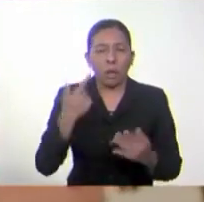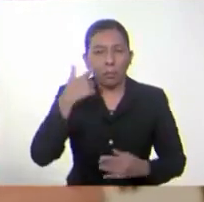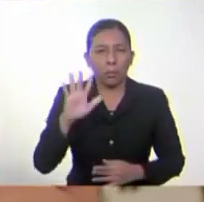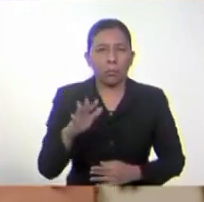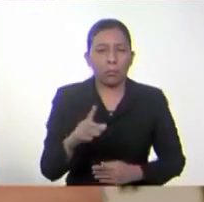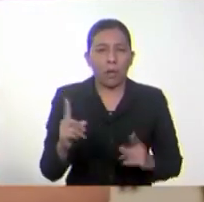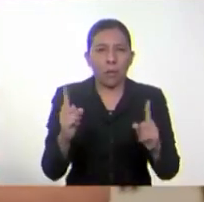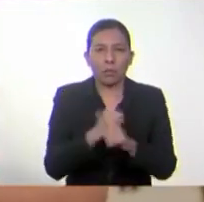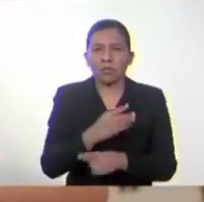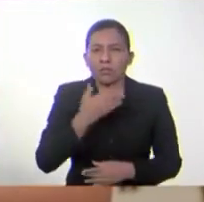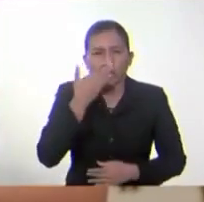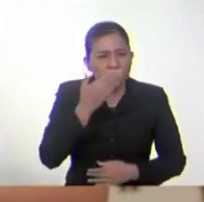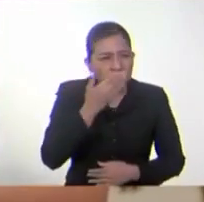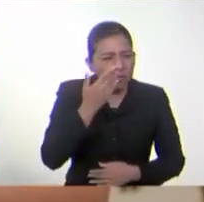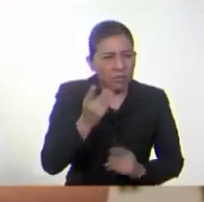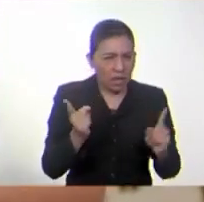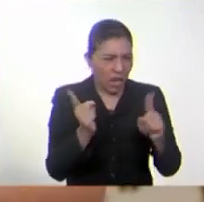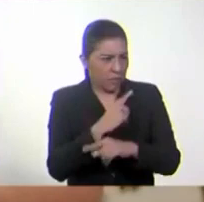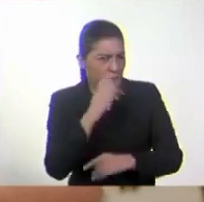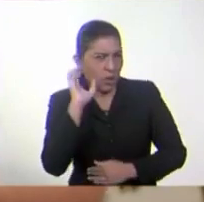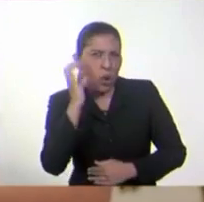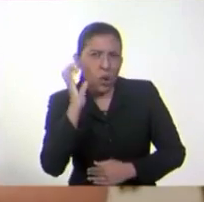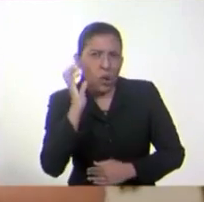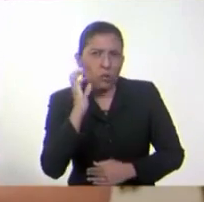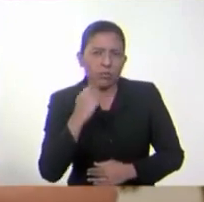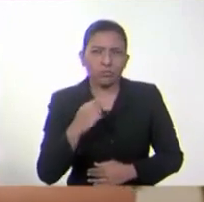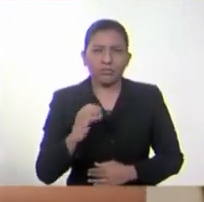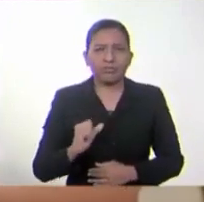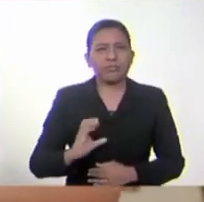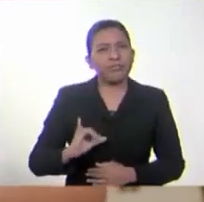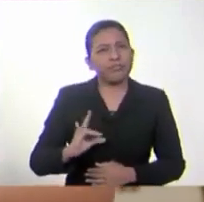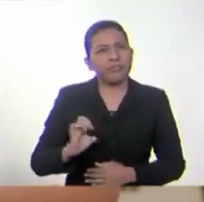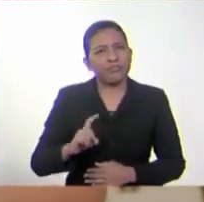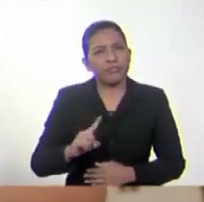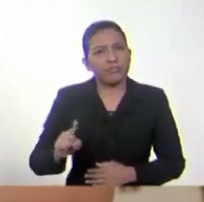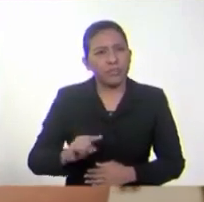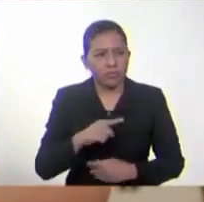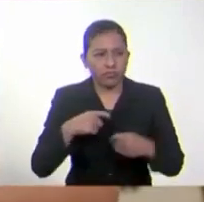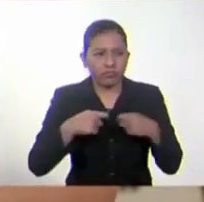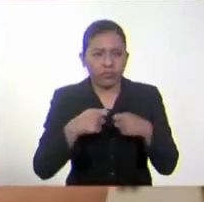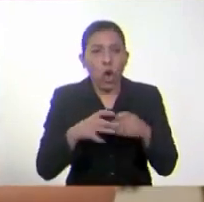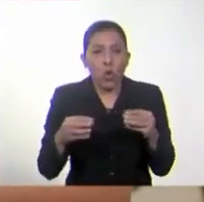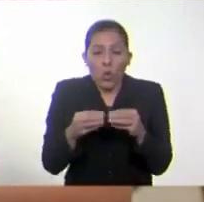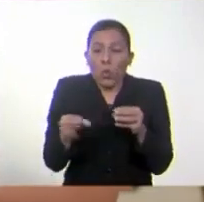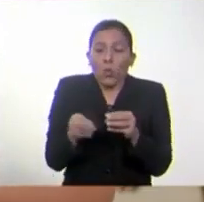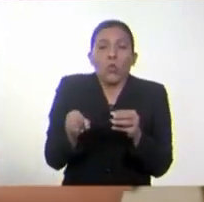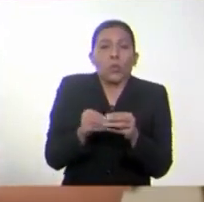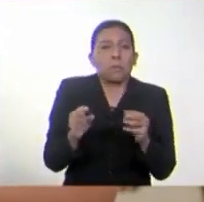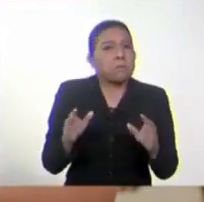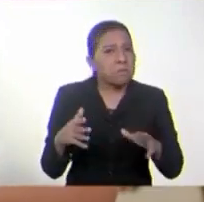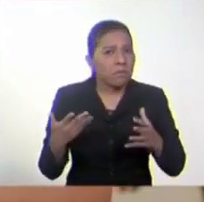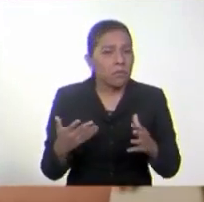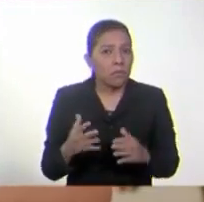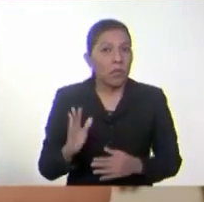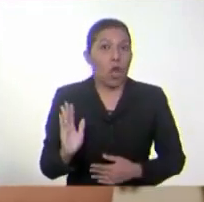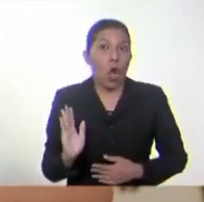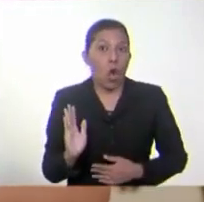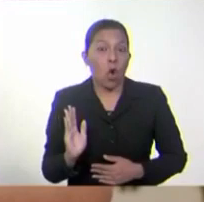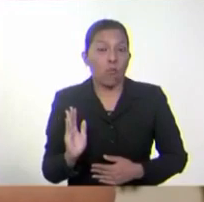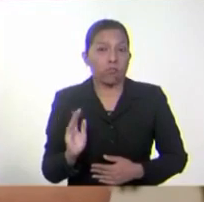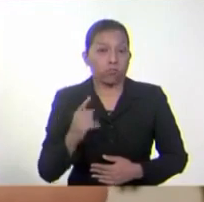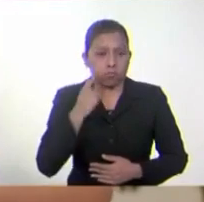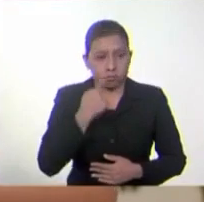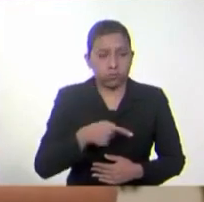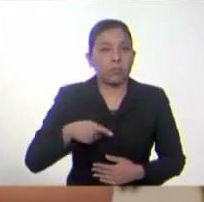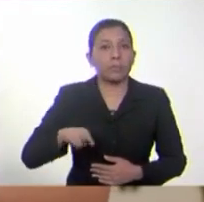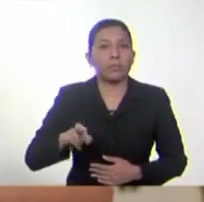cambio de olor, el cambio de color, la acidez, las propiedades eléctricas y magnéticas. así como la aparición de precipitado y la